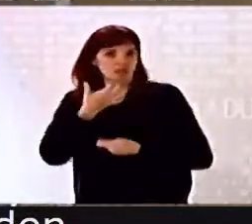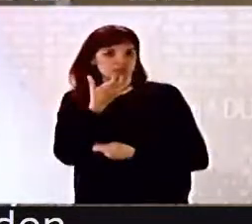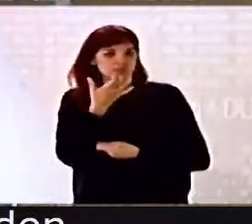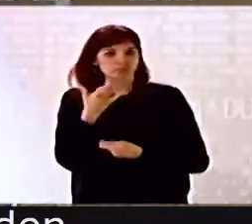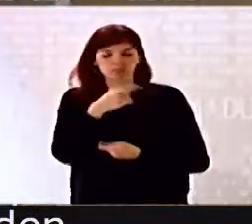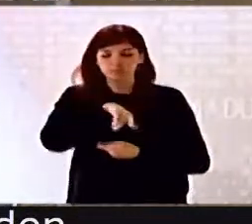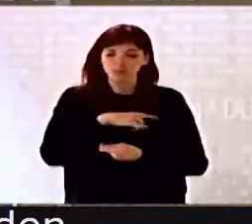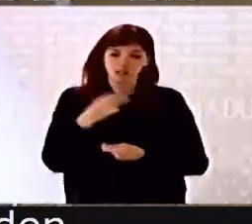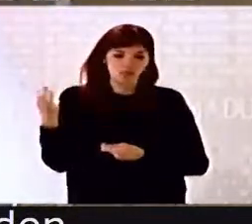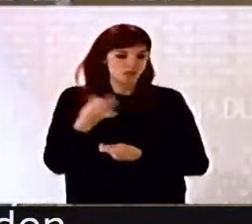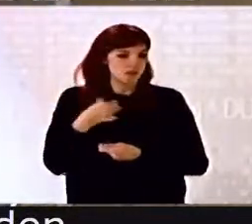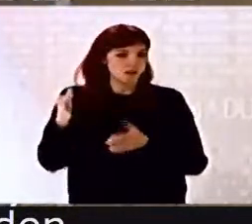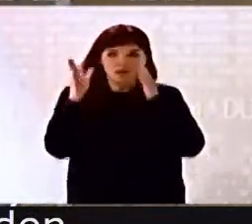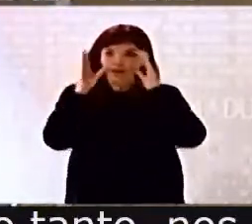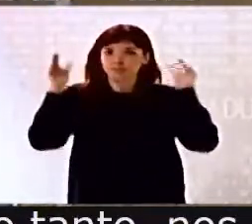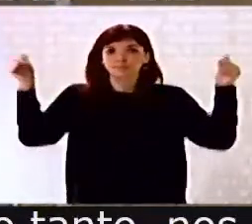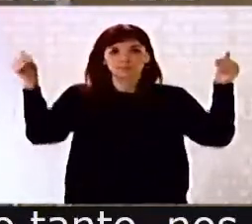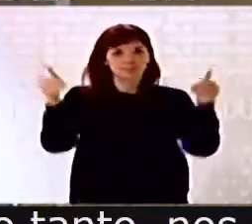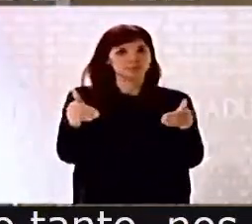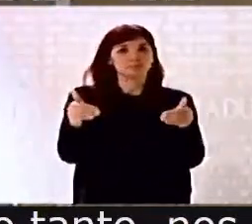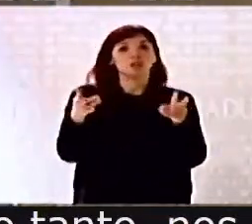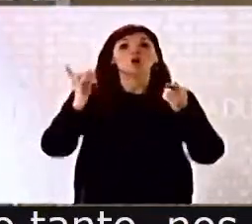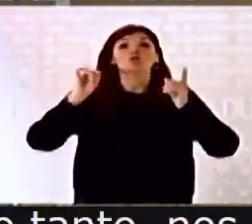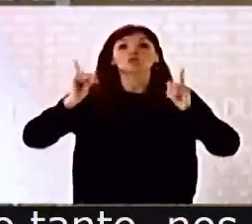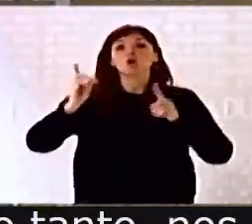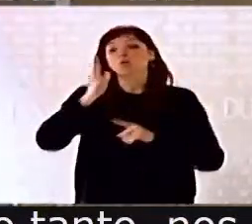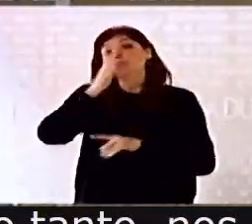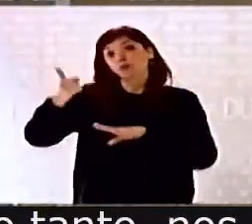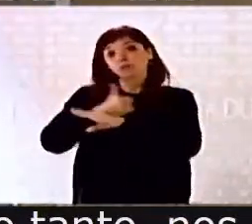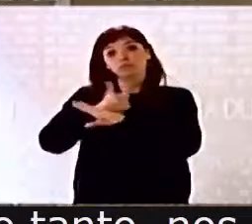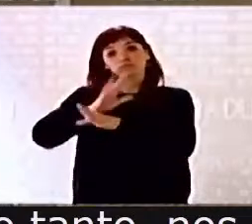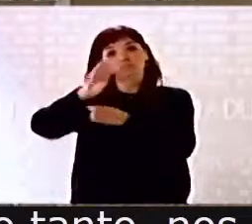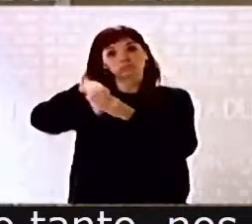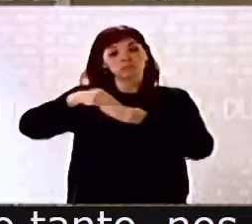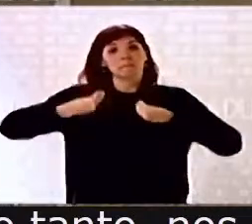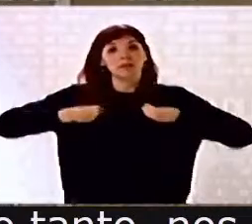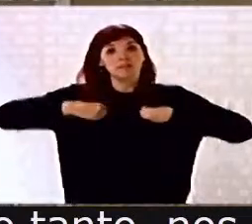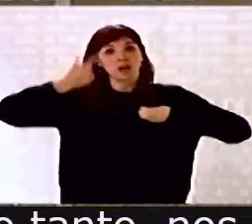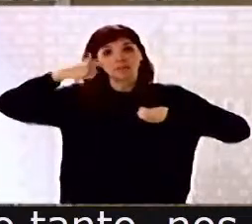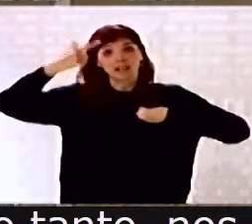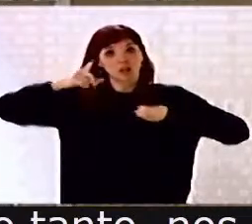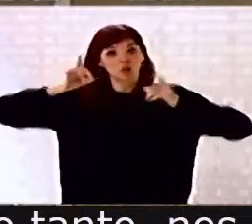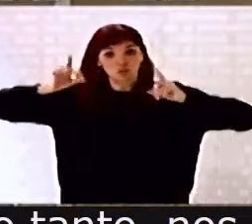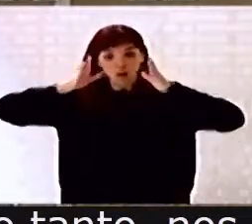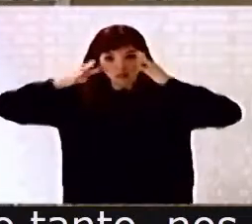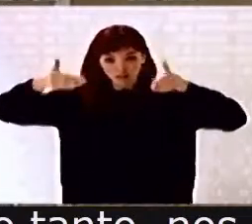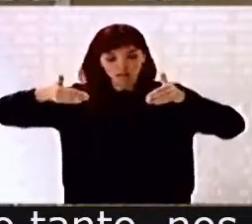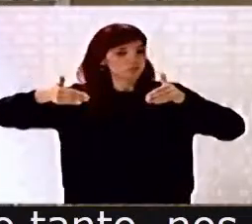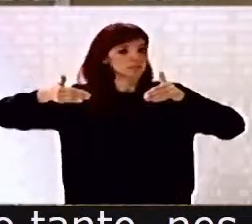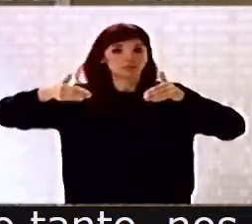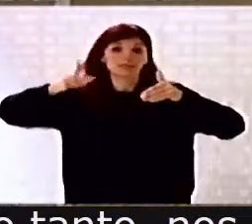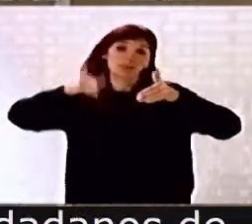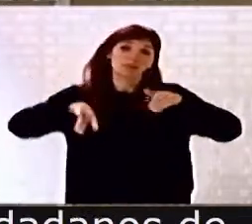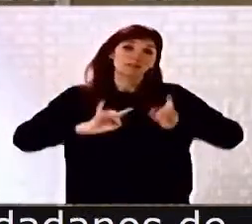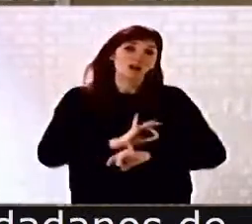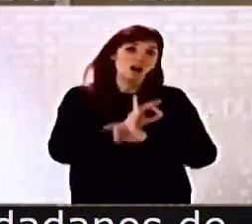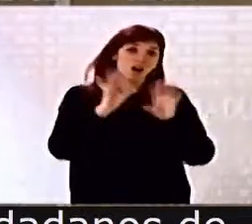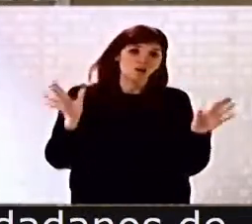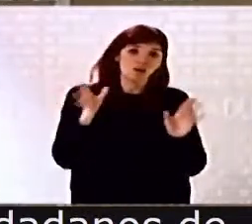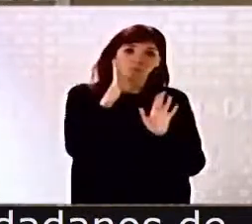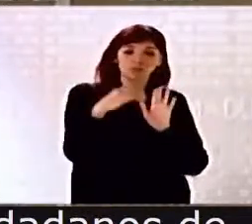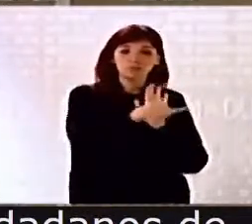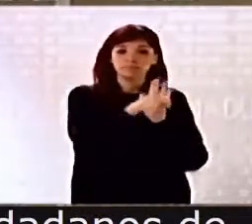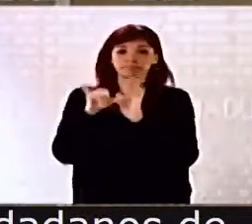que poner manos a la obra, no solo por los ciudadanos y ciudadanas de Almendralejo, sino también, evidentemente, por